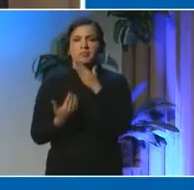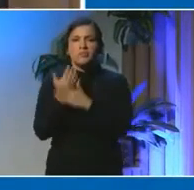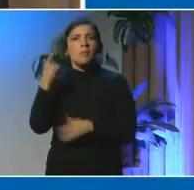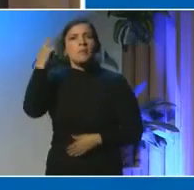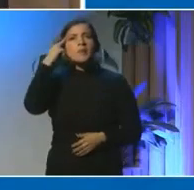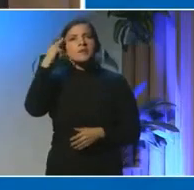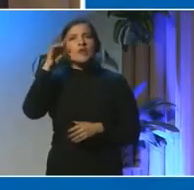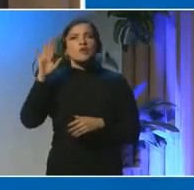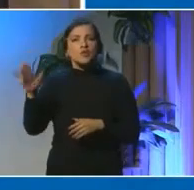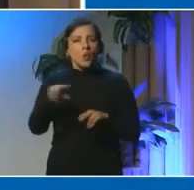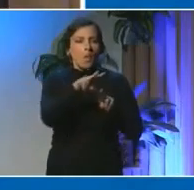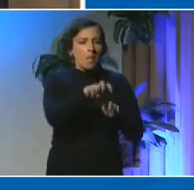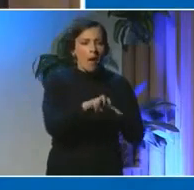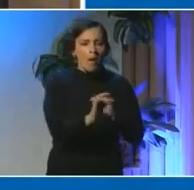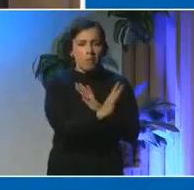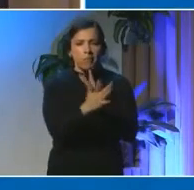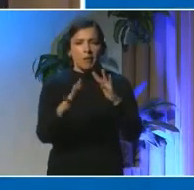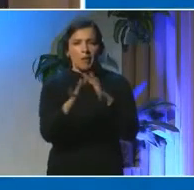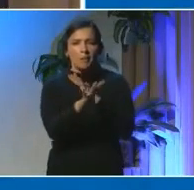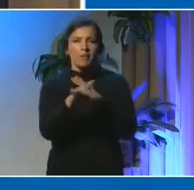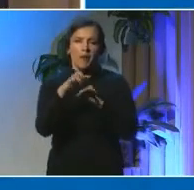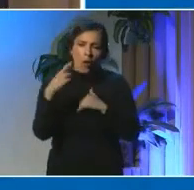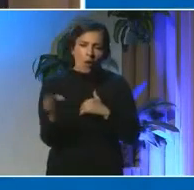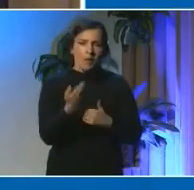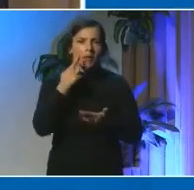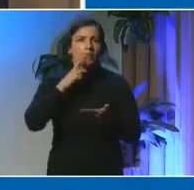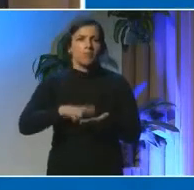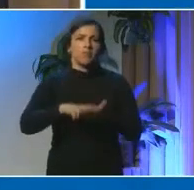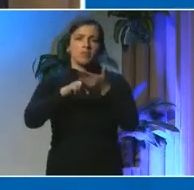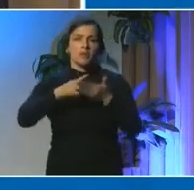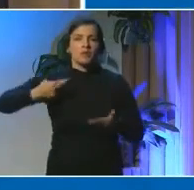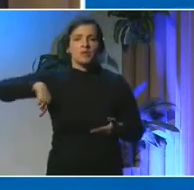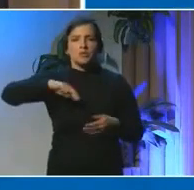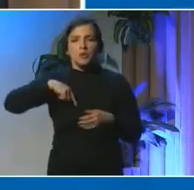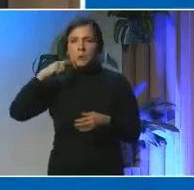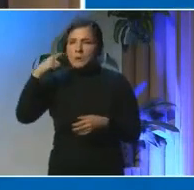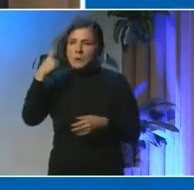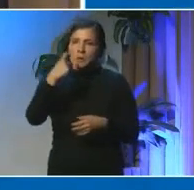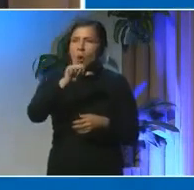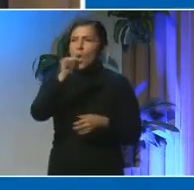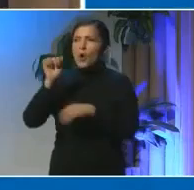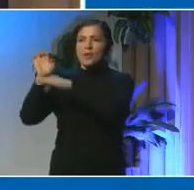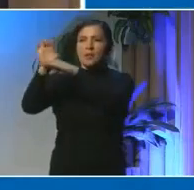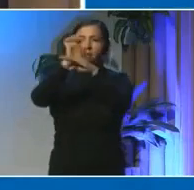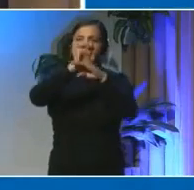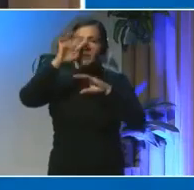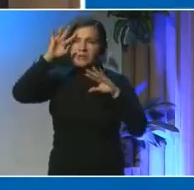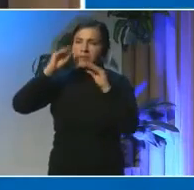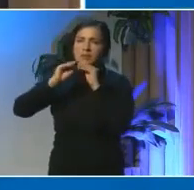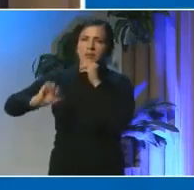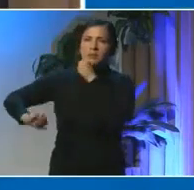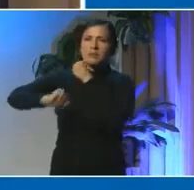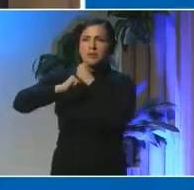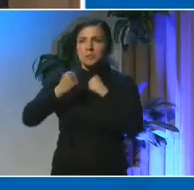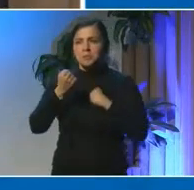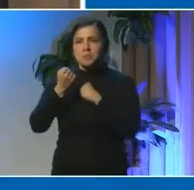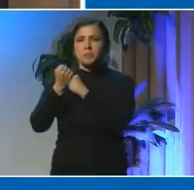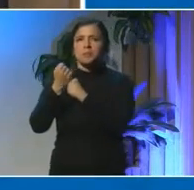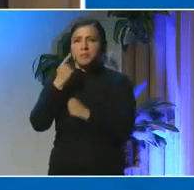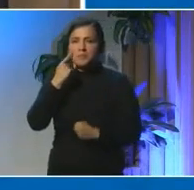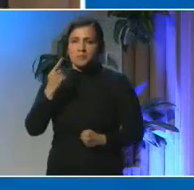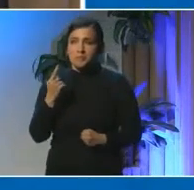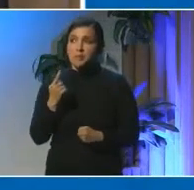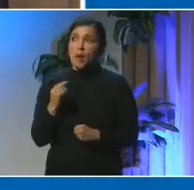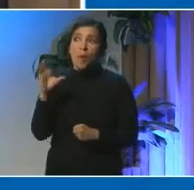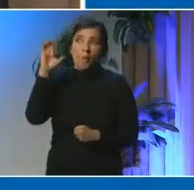agricultura regenerativa y para eso digamos que estamos buscando aliados otras empresas eh que que que